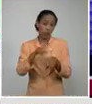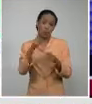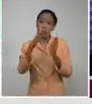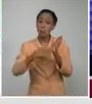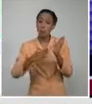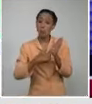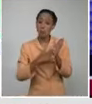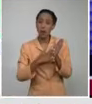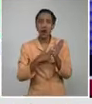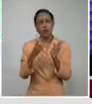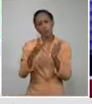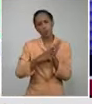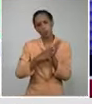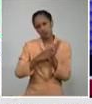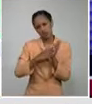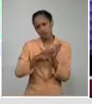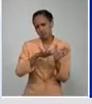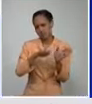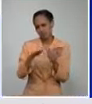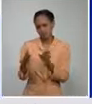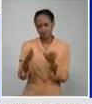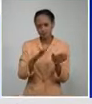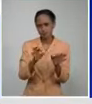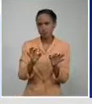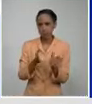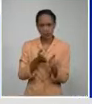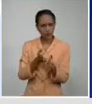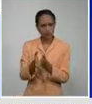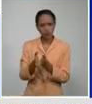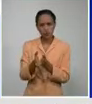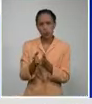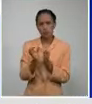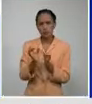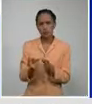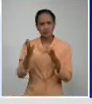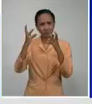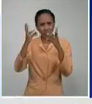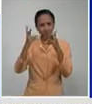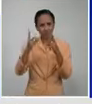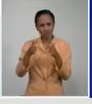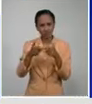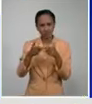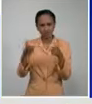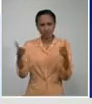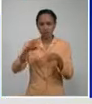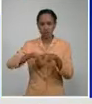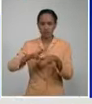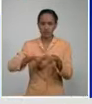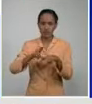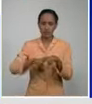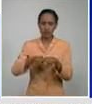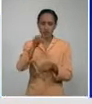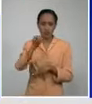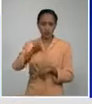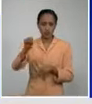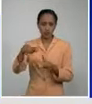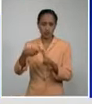2 meses, pues se ha mantenido una cifra elevada de casos